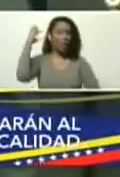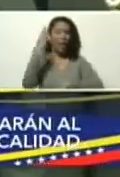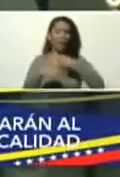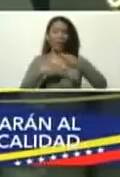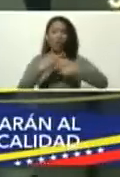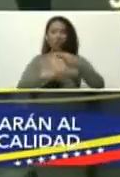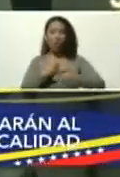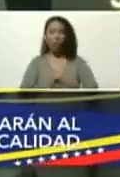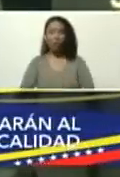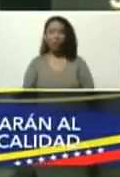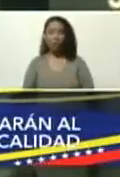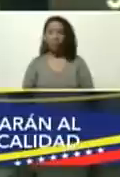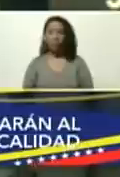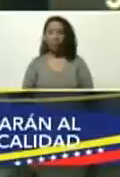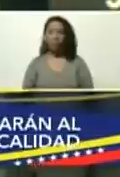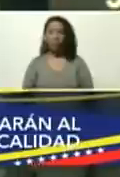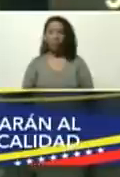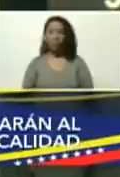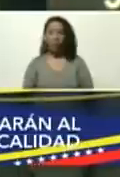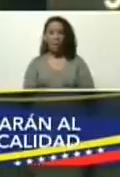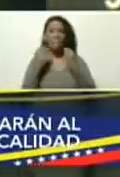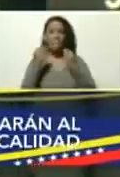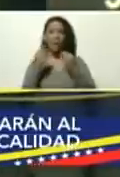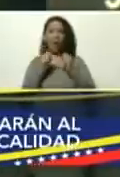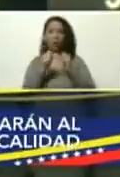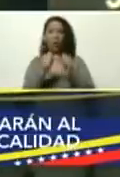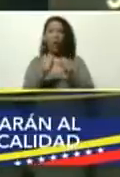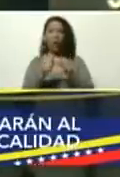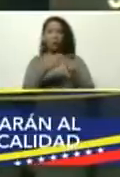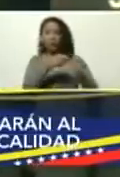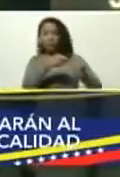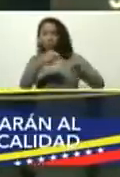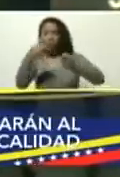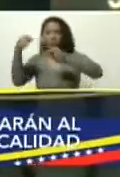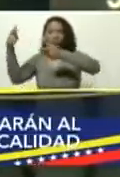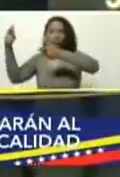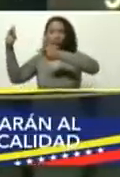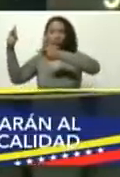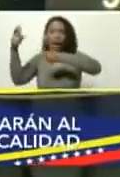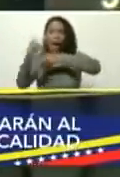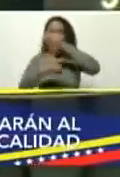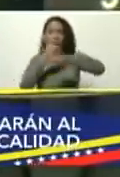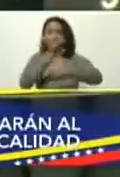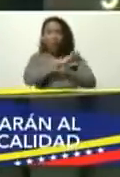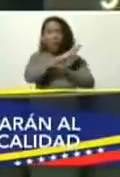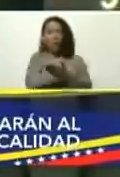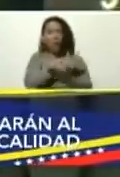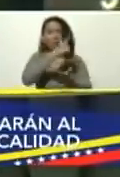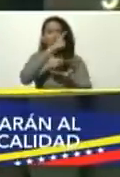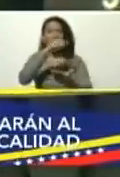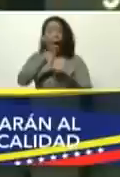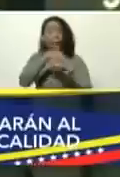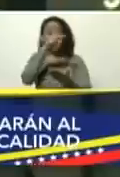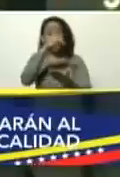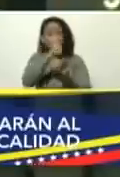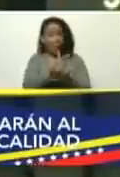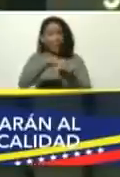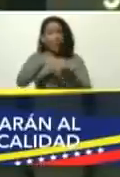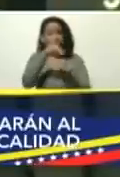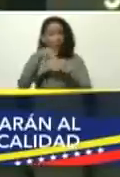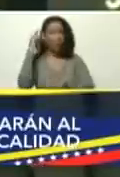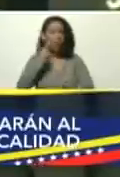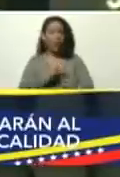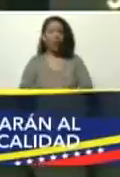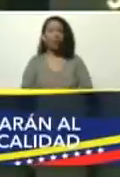revolucionaria para seguir llevando nuestra Fuerza Armada Nacional Bolivariana